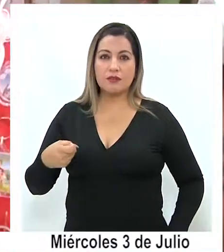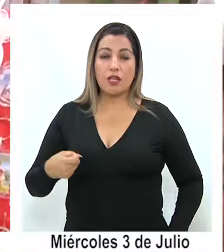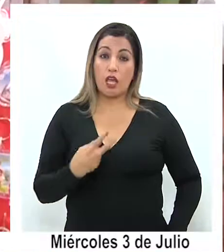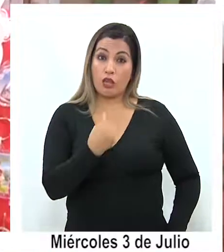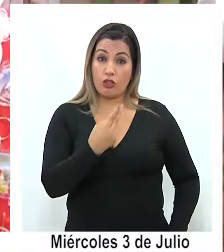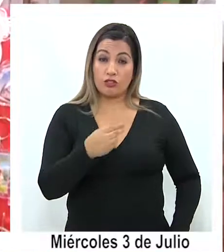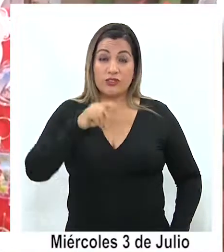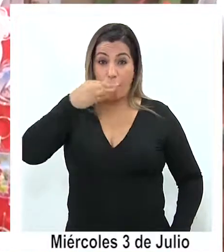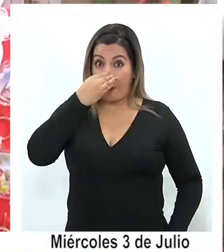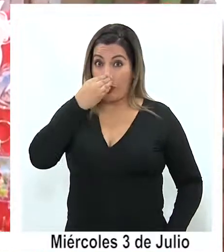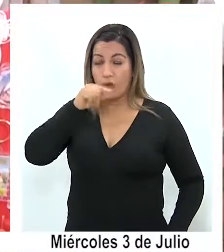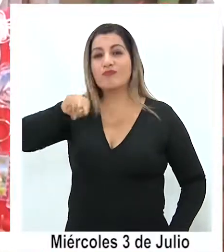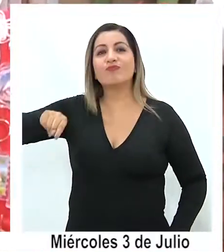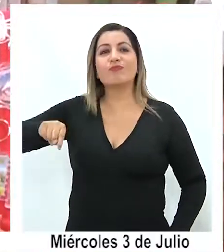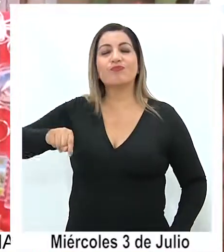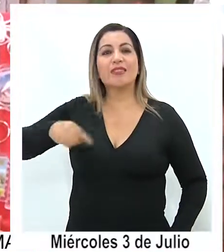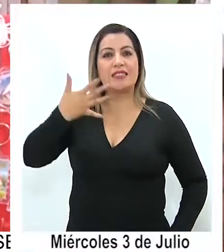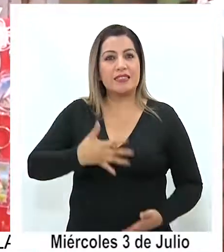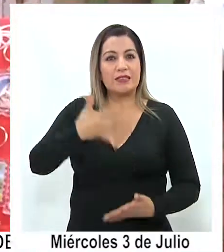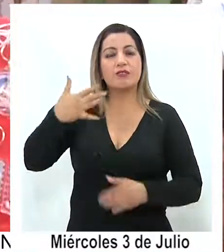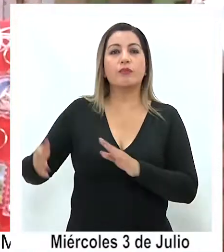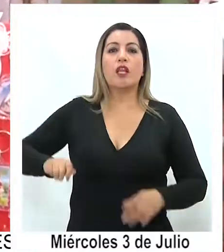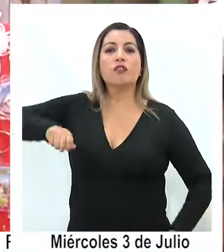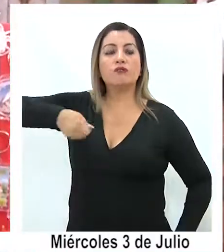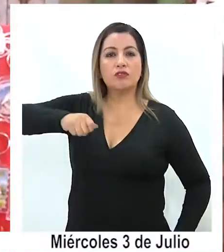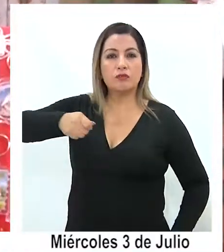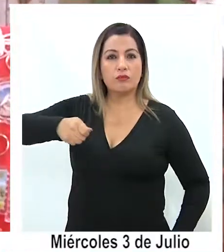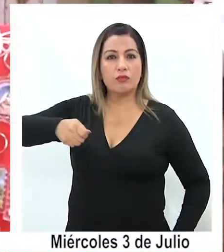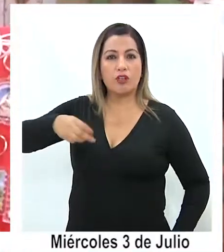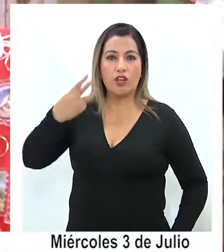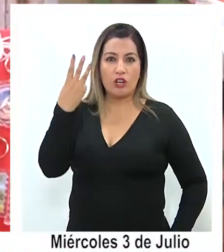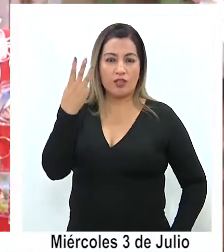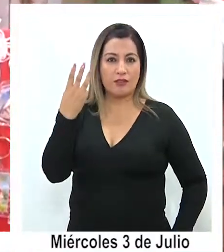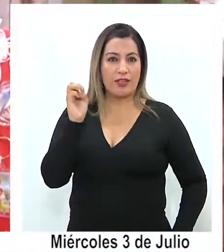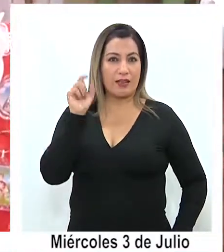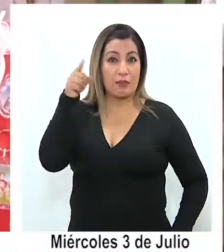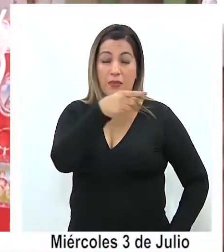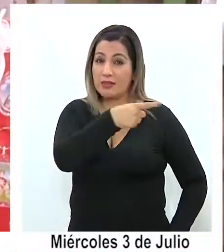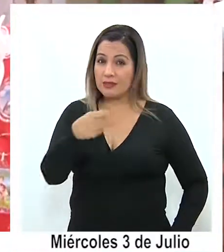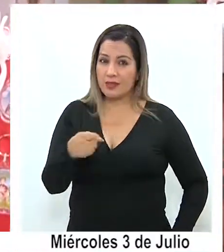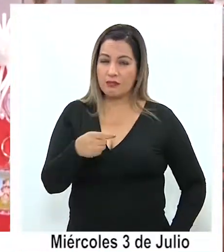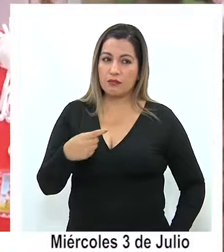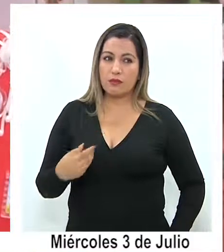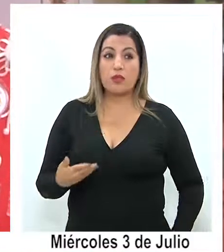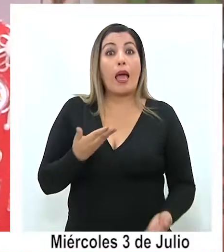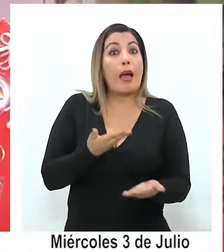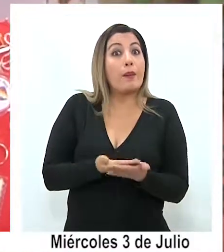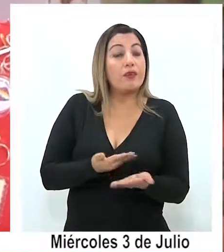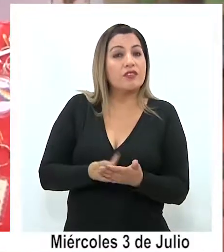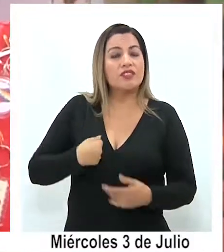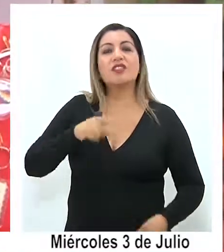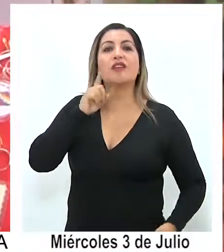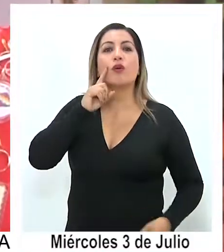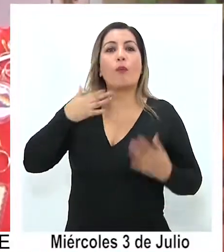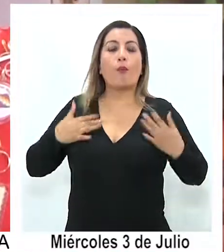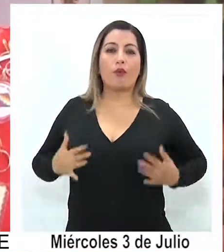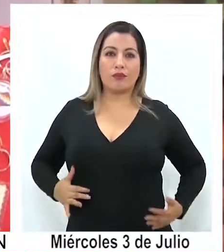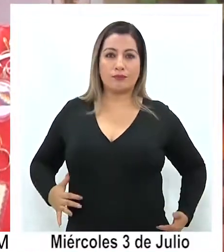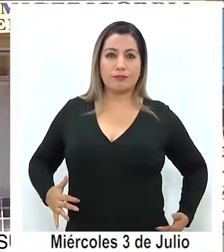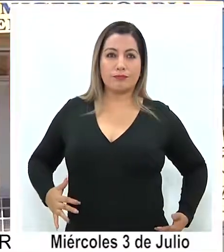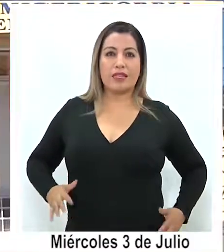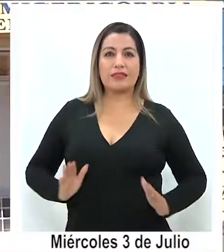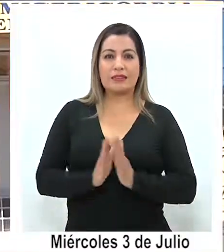Los llaveros te valen 6 mil pesos, 30, a las 100 unidades por cantidad. Aproveche, también tenemos polera para